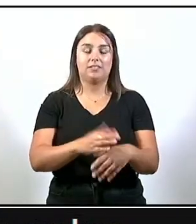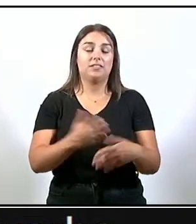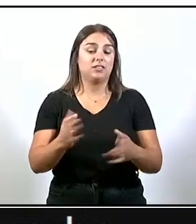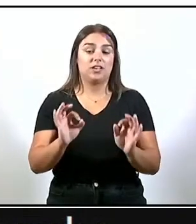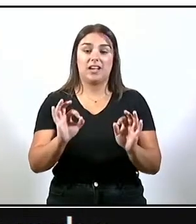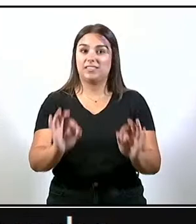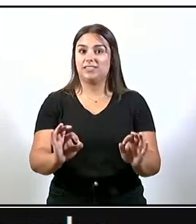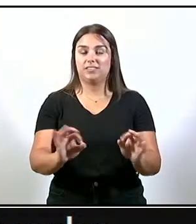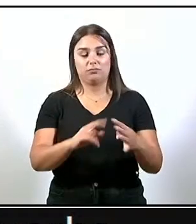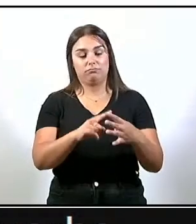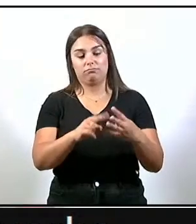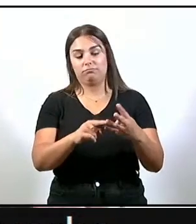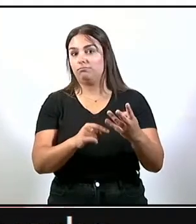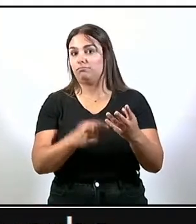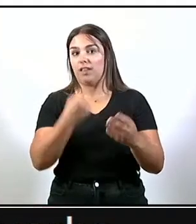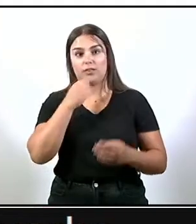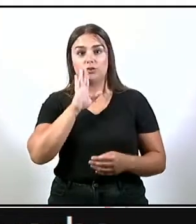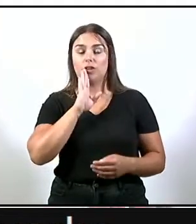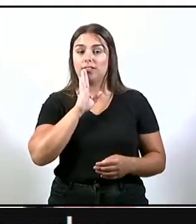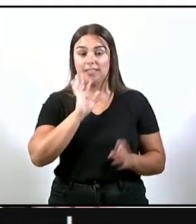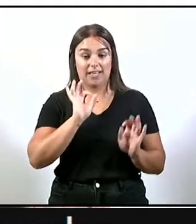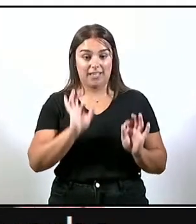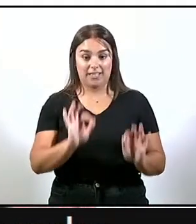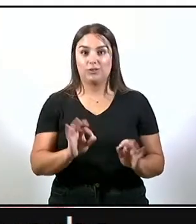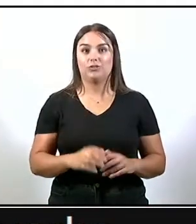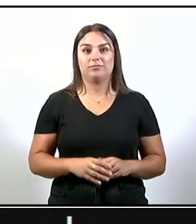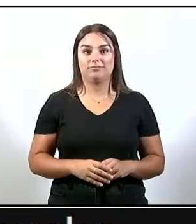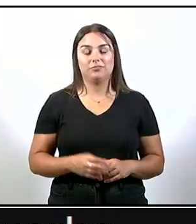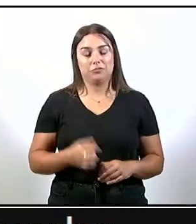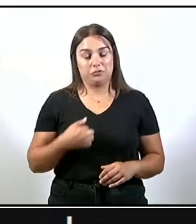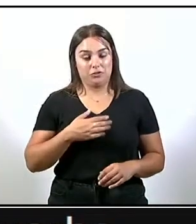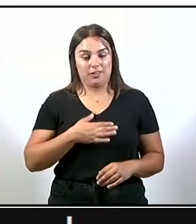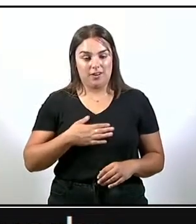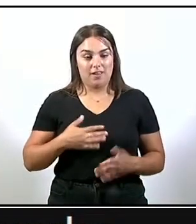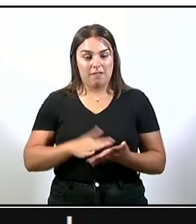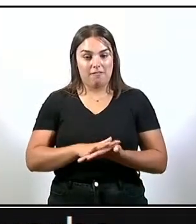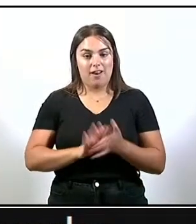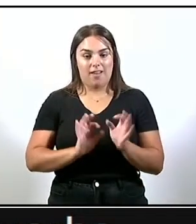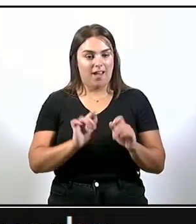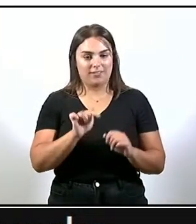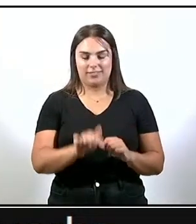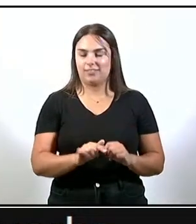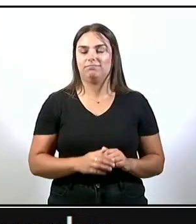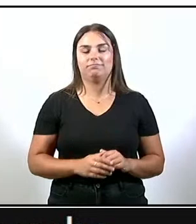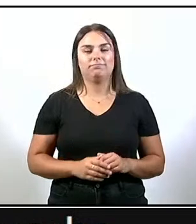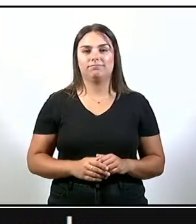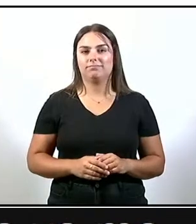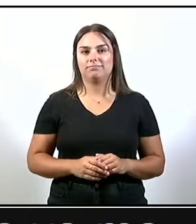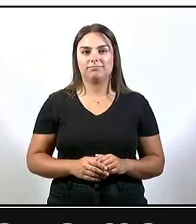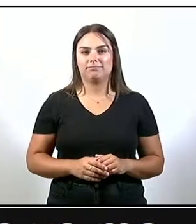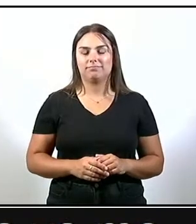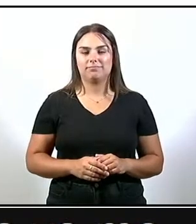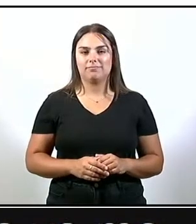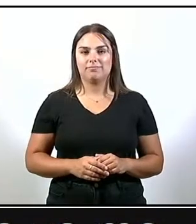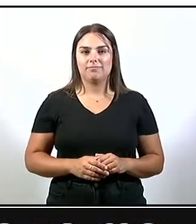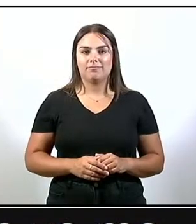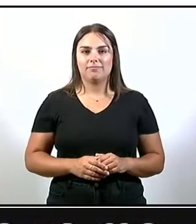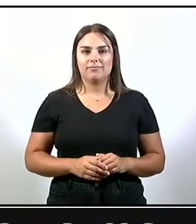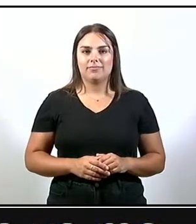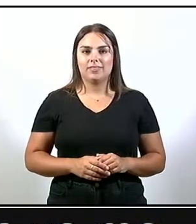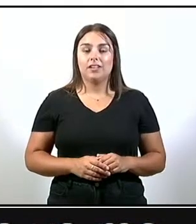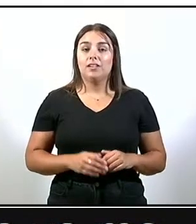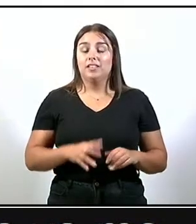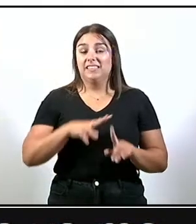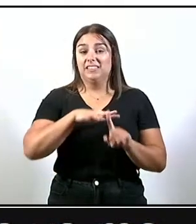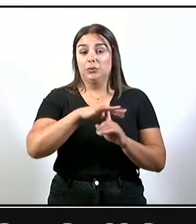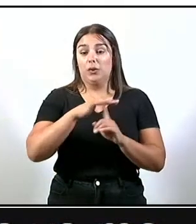líos. Esto es a lo que yo me refería, ¿no? A que se producen